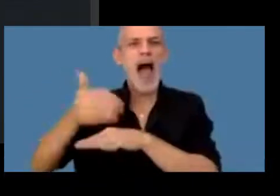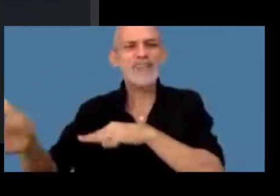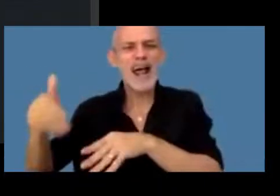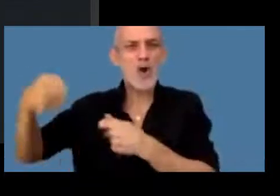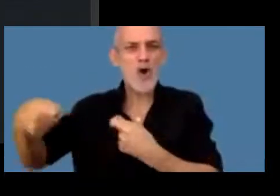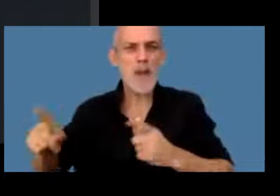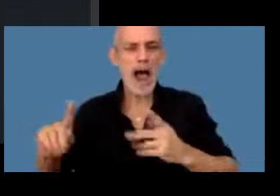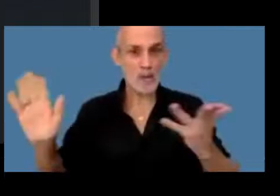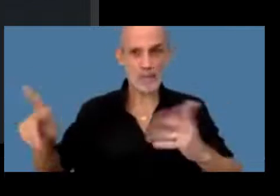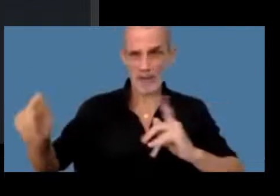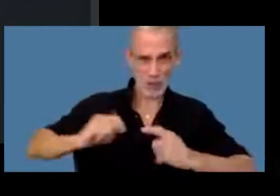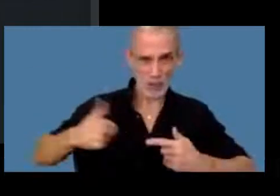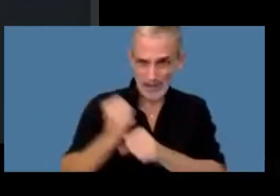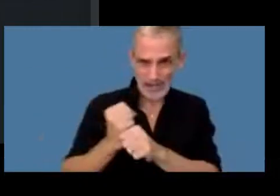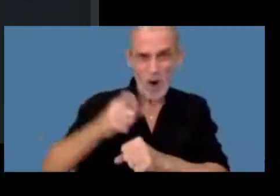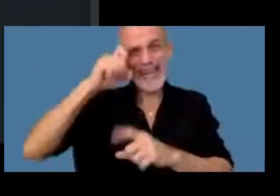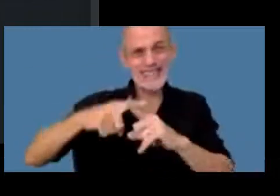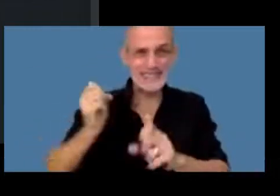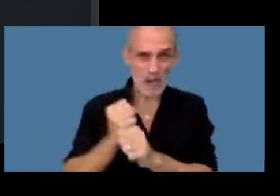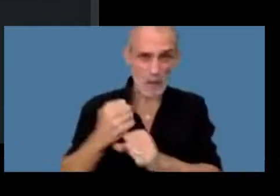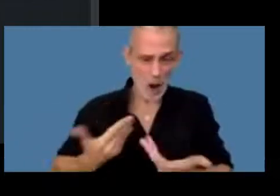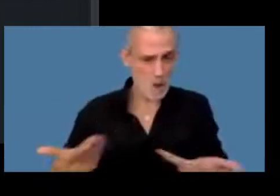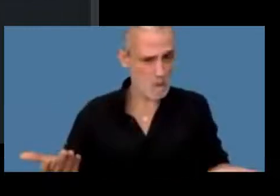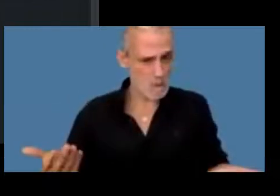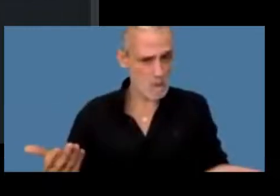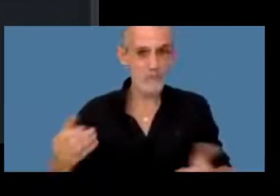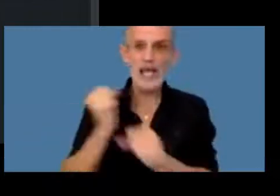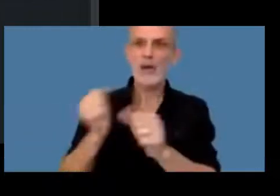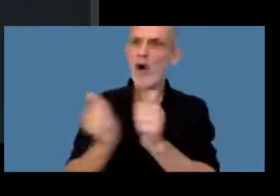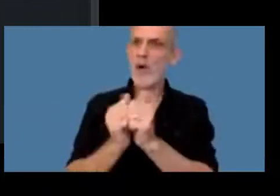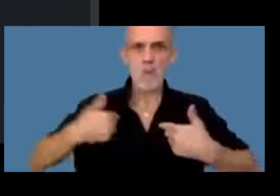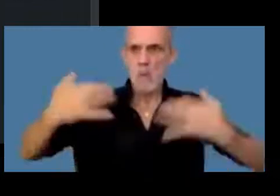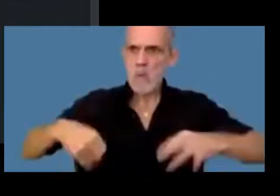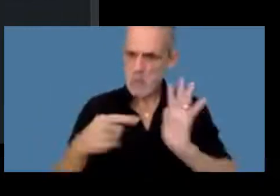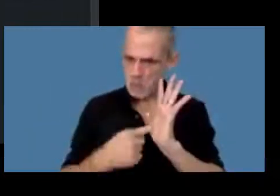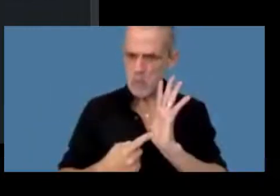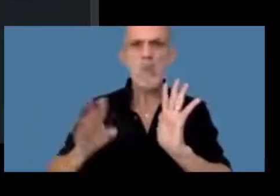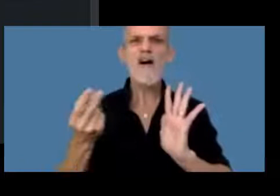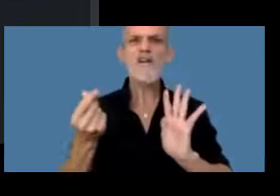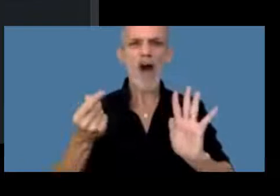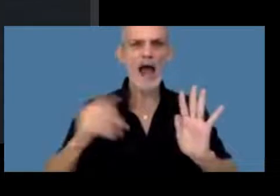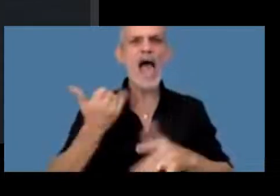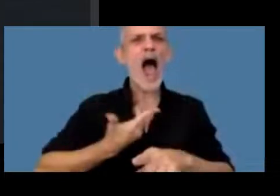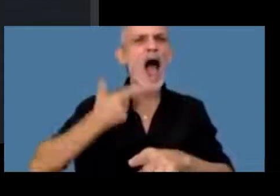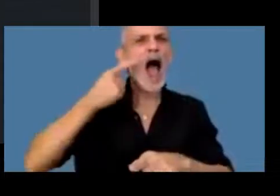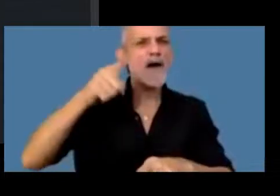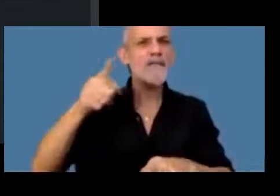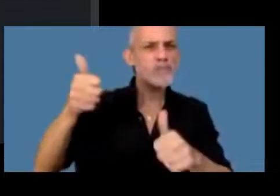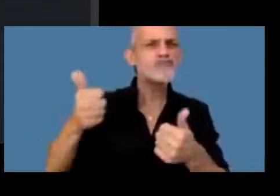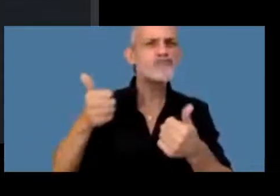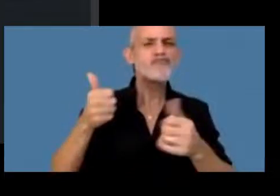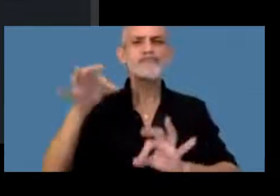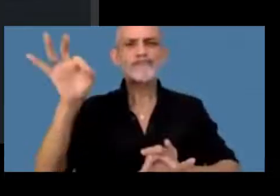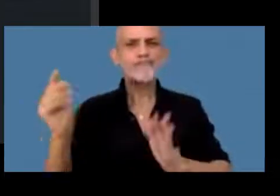mí que trabajó conmigo, digamos, ¿no es cierto? Porque cuando trabajó conmigo estaba en regla, yo lo validé en la AFIP, estaba vigente su inscripción,